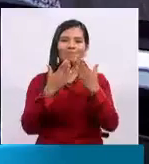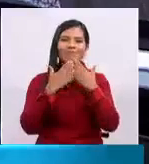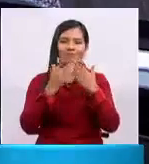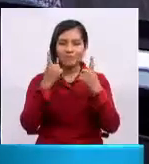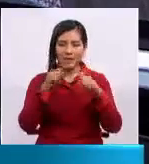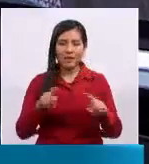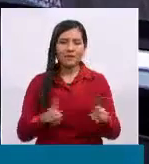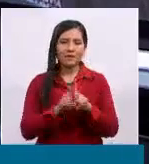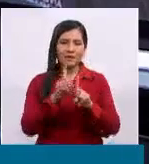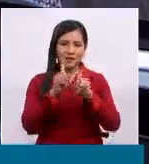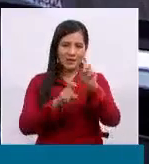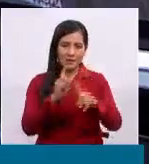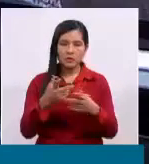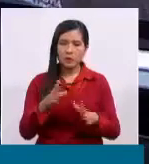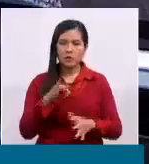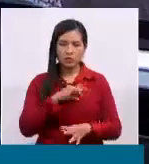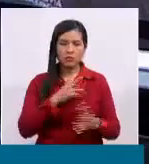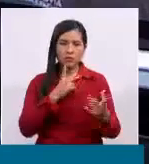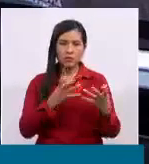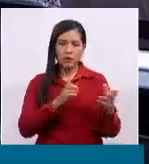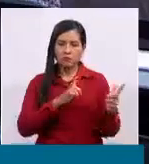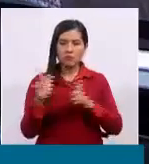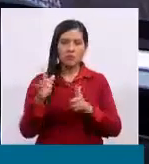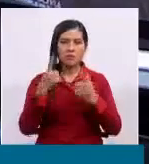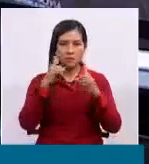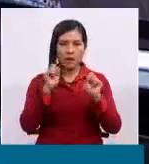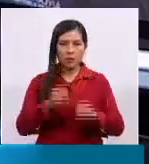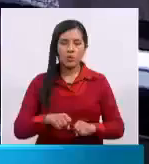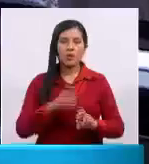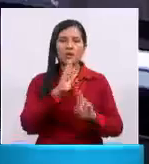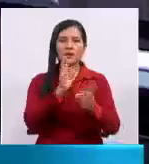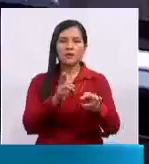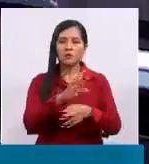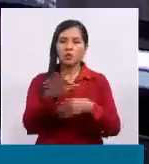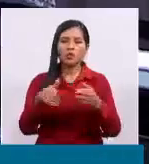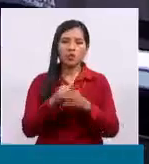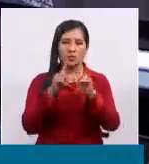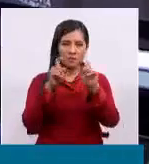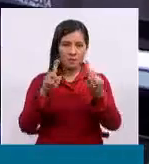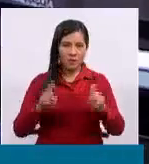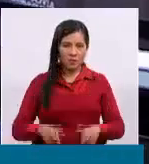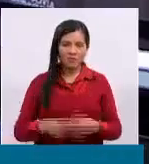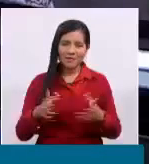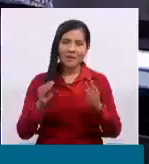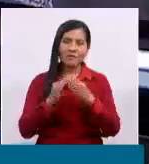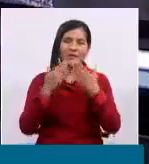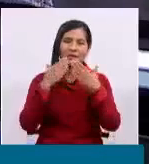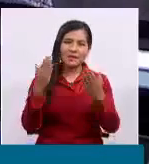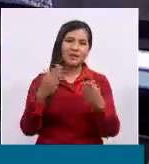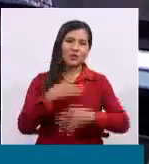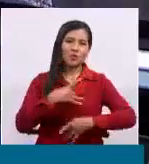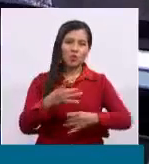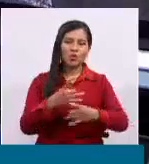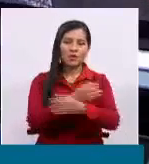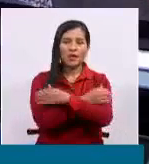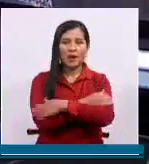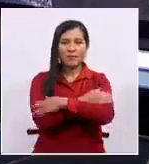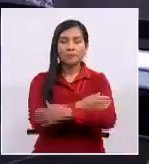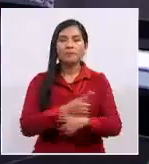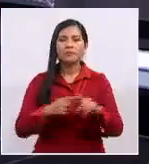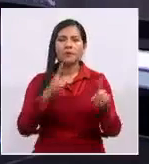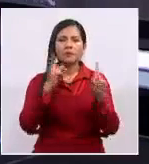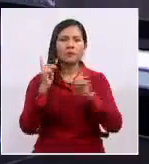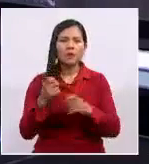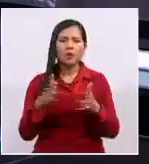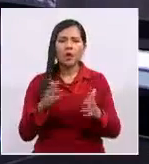entrevista. Dispuesto a responder todas las preguntas que ustedes tienen. Gracias, Gonzalo. Un gusto, dame un abrazo. Gonzalo, ¿cuál es